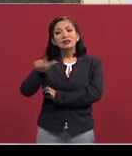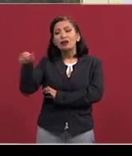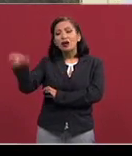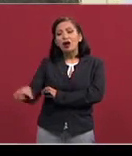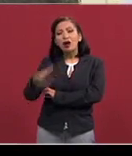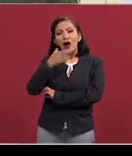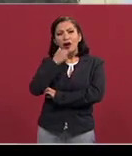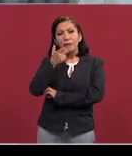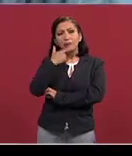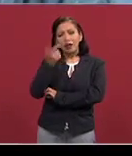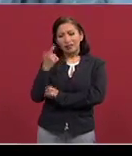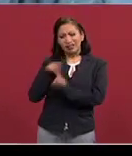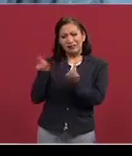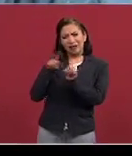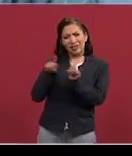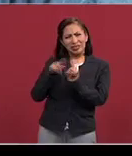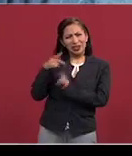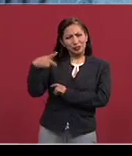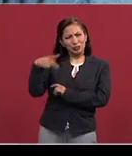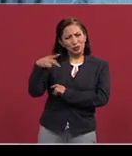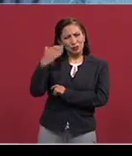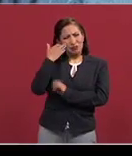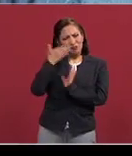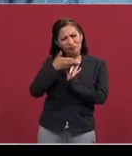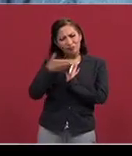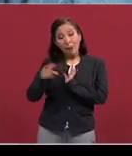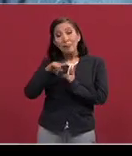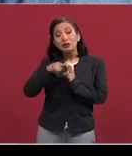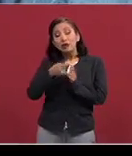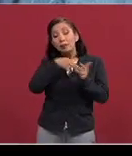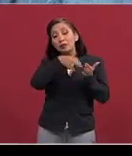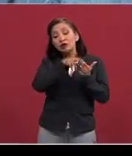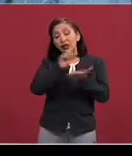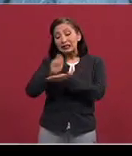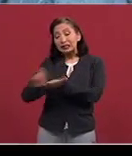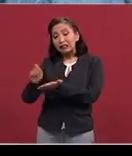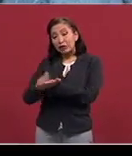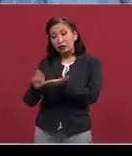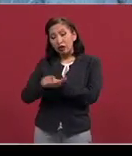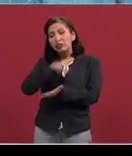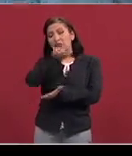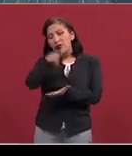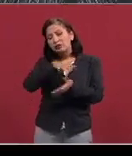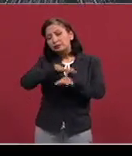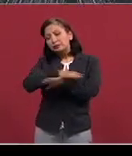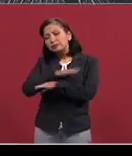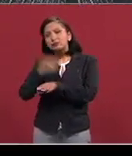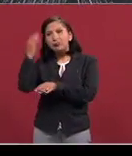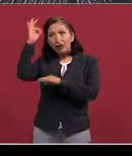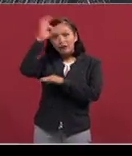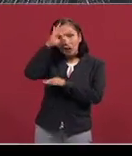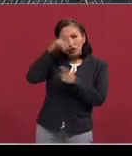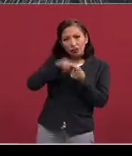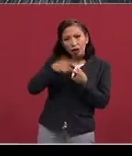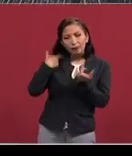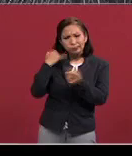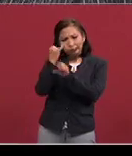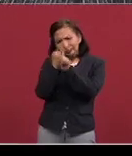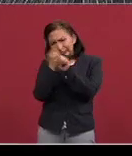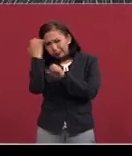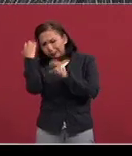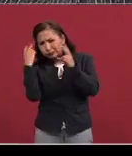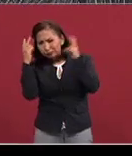una figura sui generis de su tiempo. Se inició como pintor y escritor y más tarde sería filósofo,